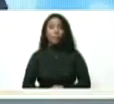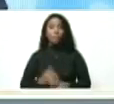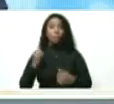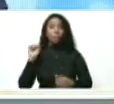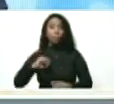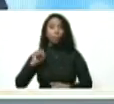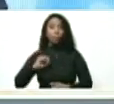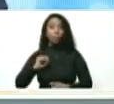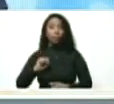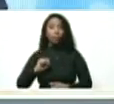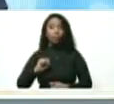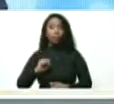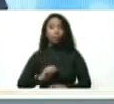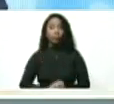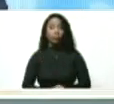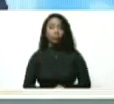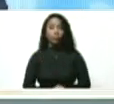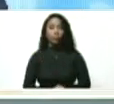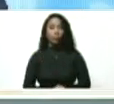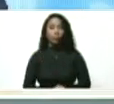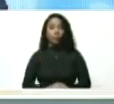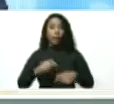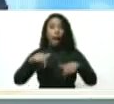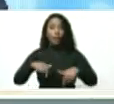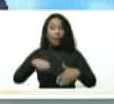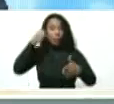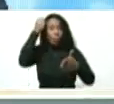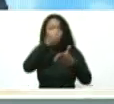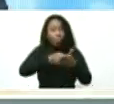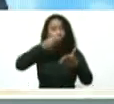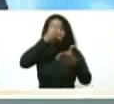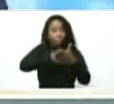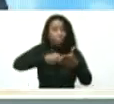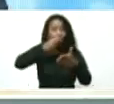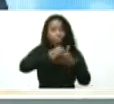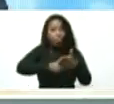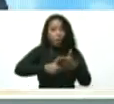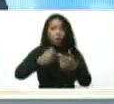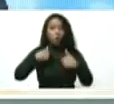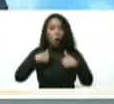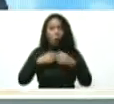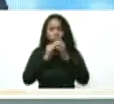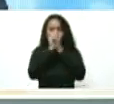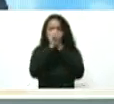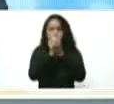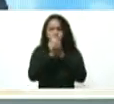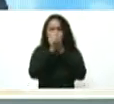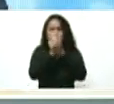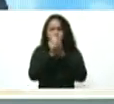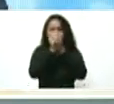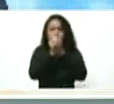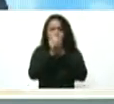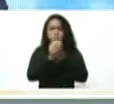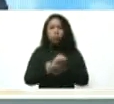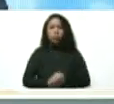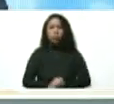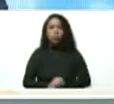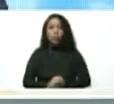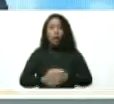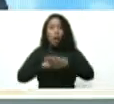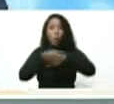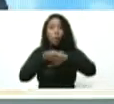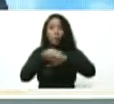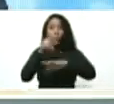precisamente a este empeño. Yo ruego a los